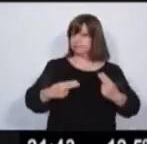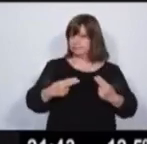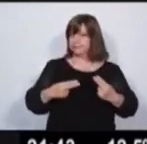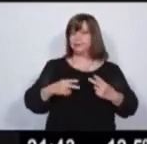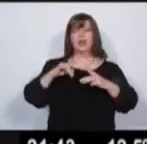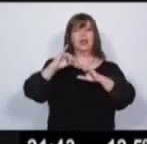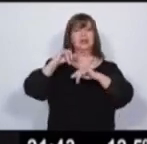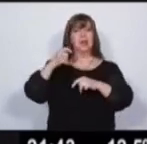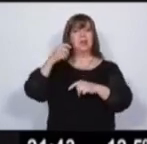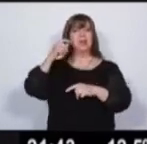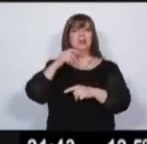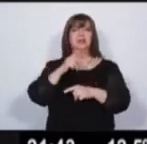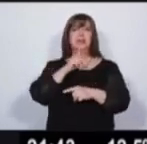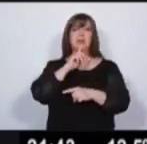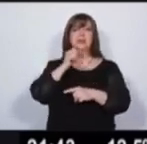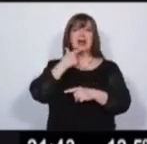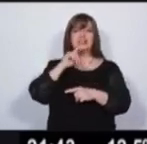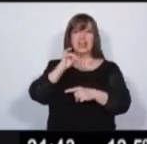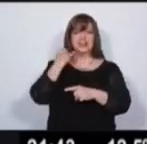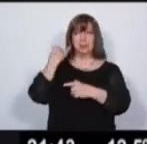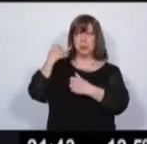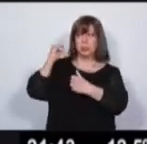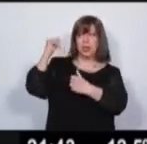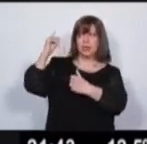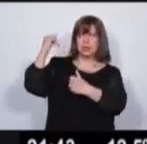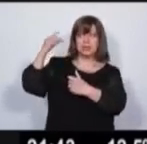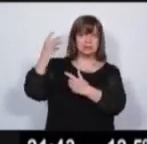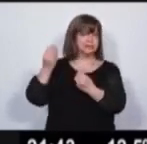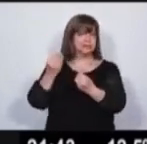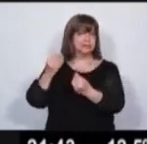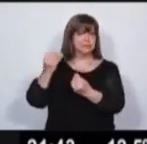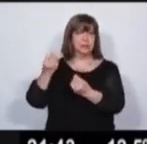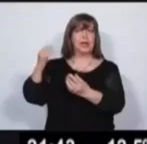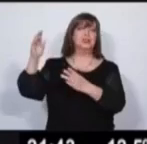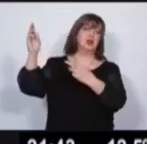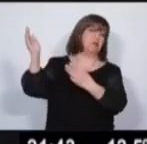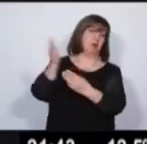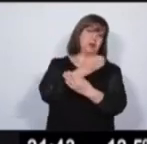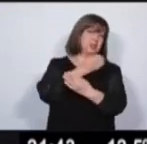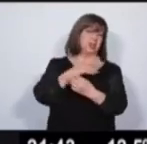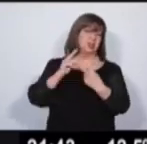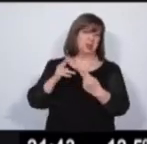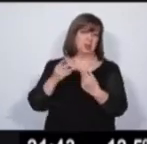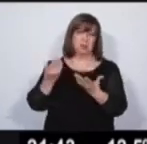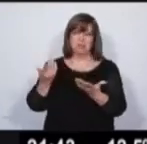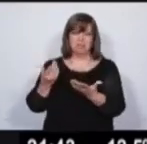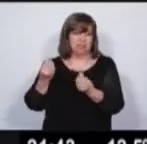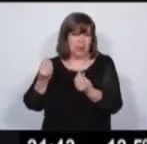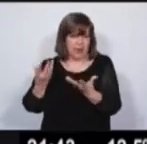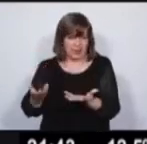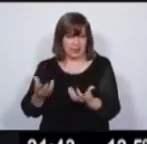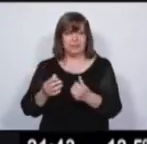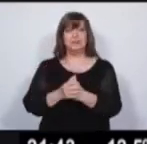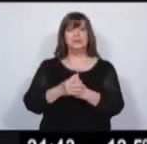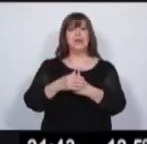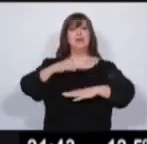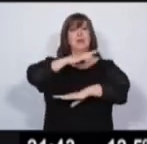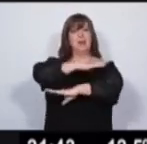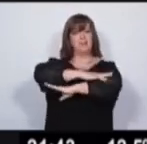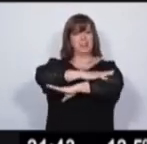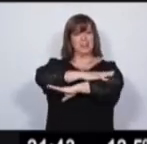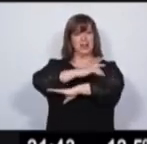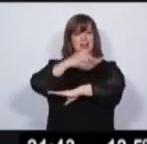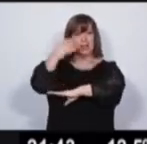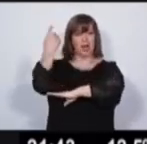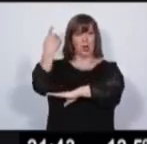servicio que solo sirven para complicarle la vida a los mendocinos vamos a crear la ventanilla única